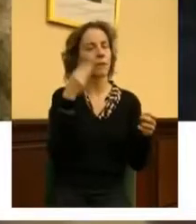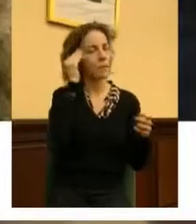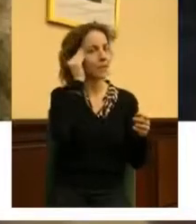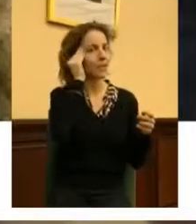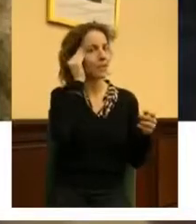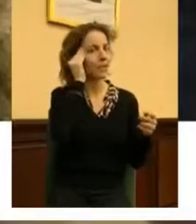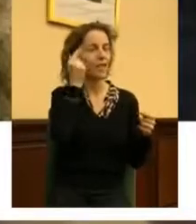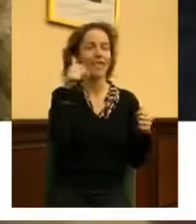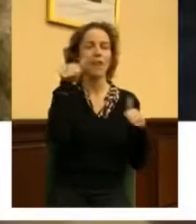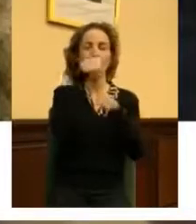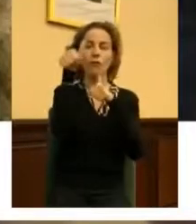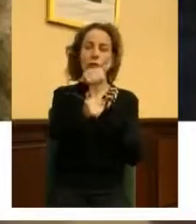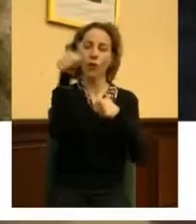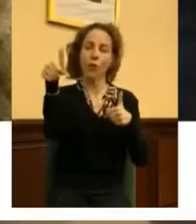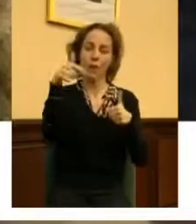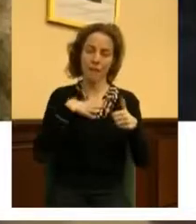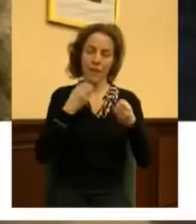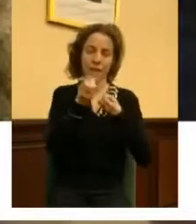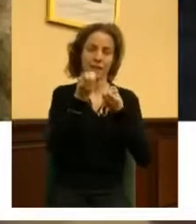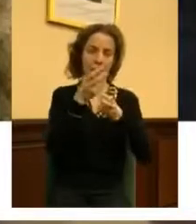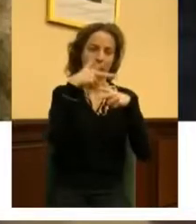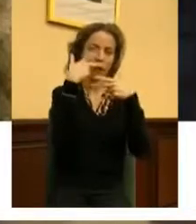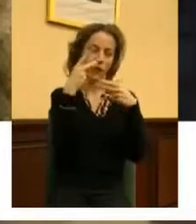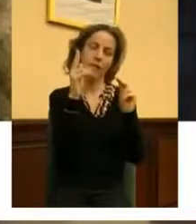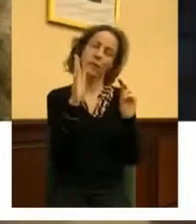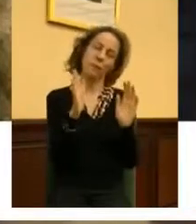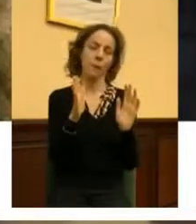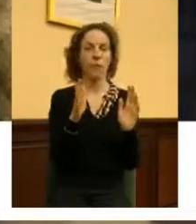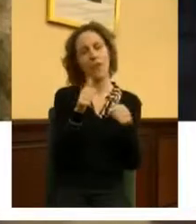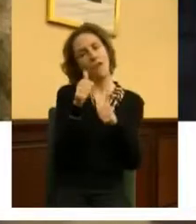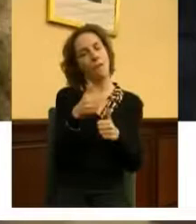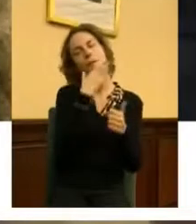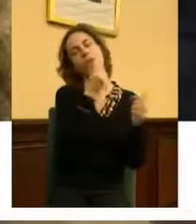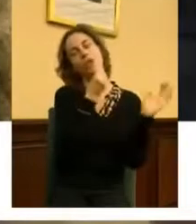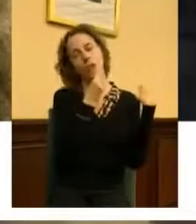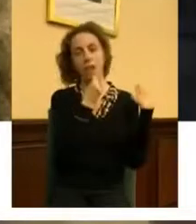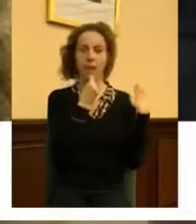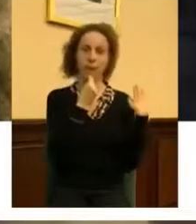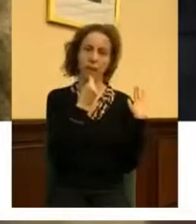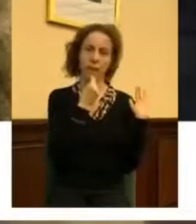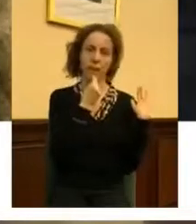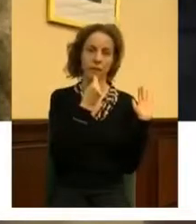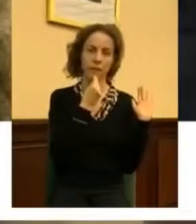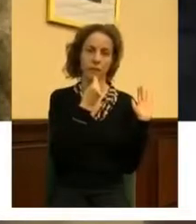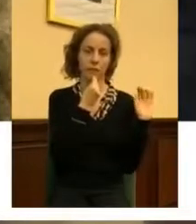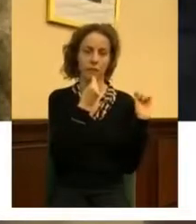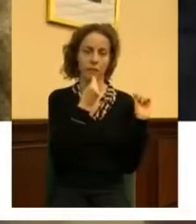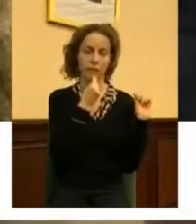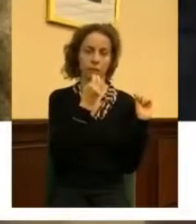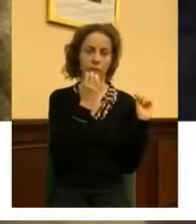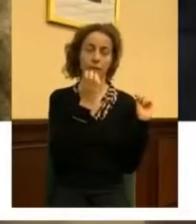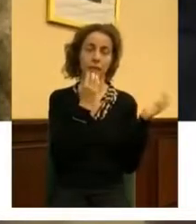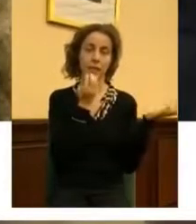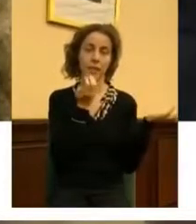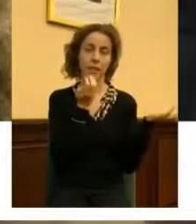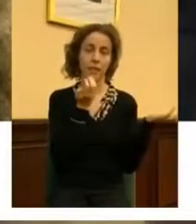va a ser una manera de finalizar la intervención mucho más bonita que